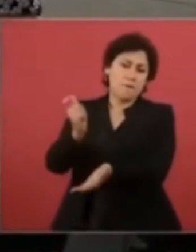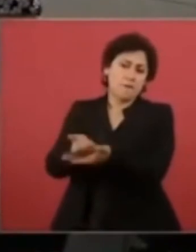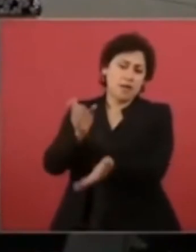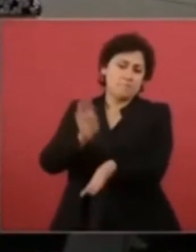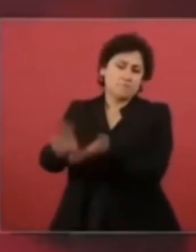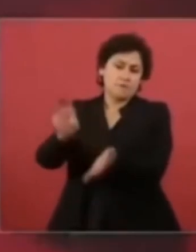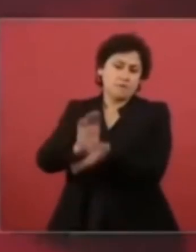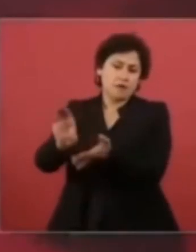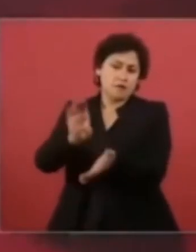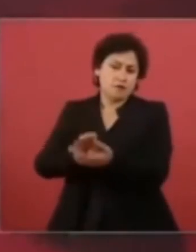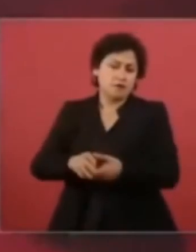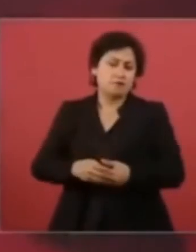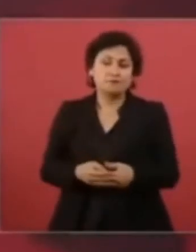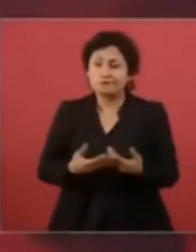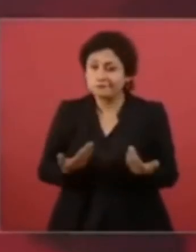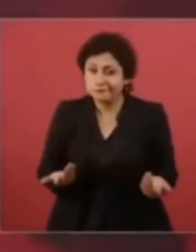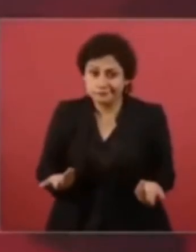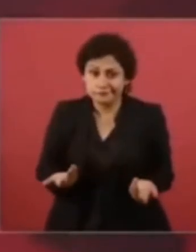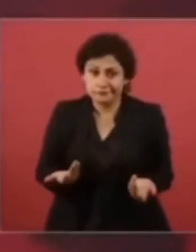Supuestamente muy